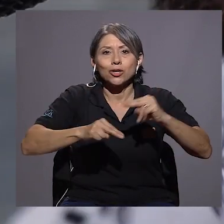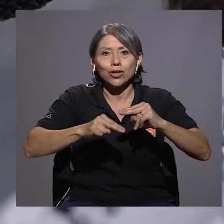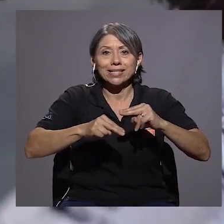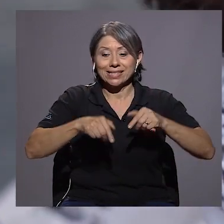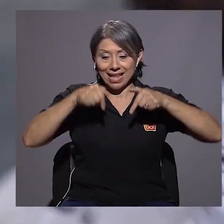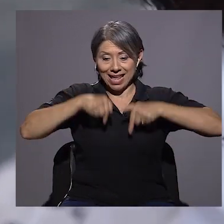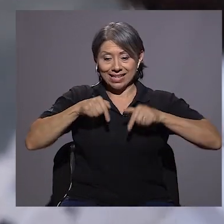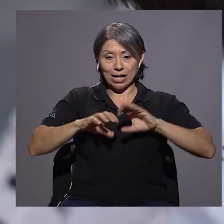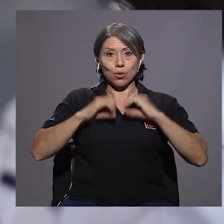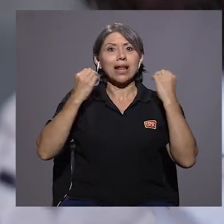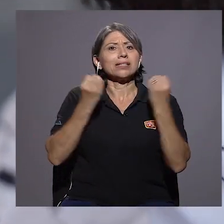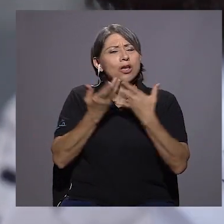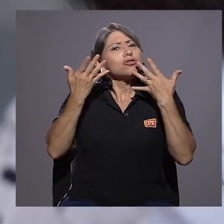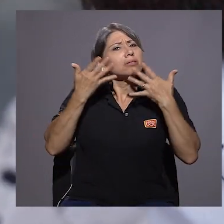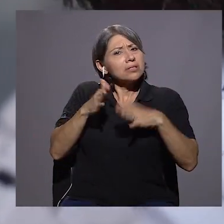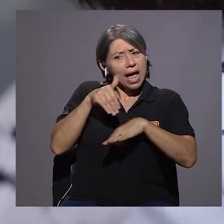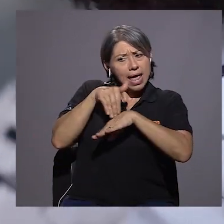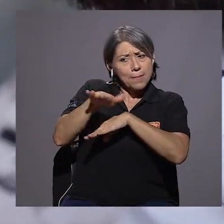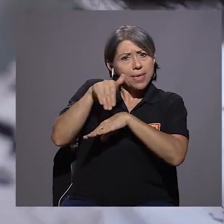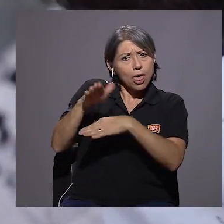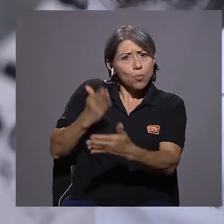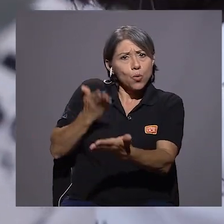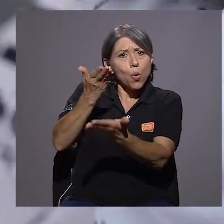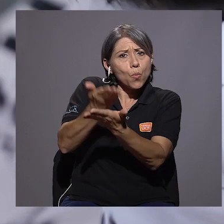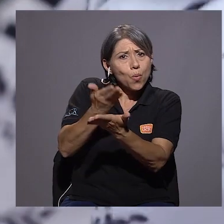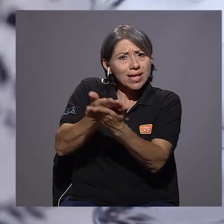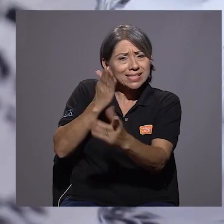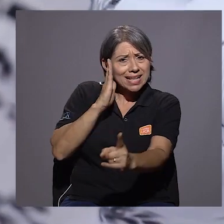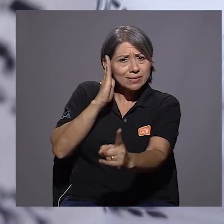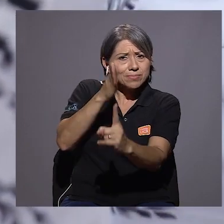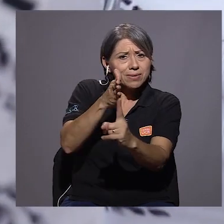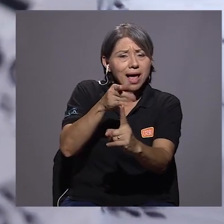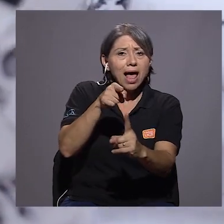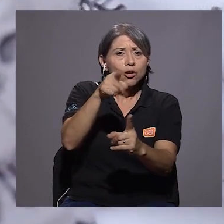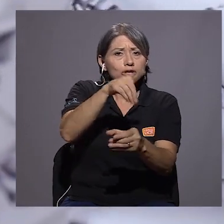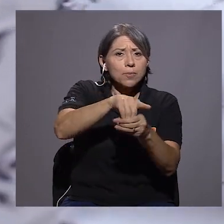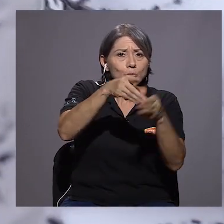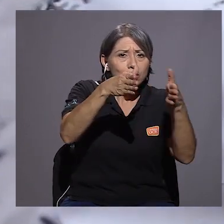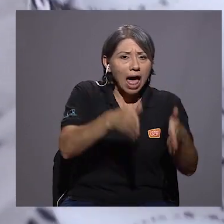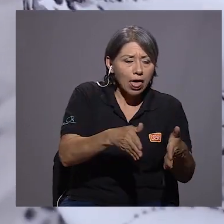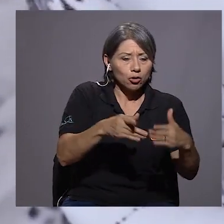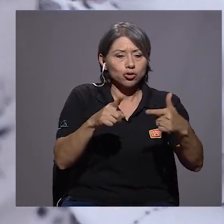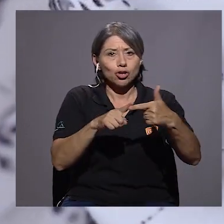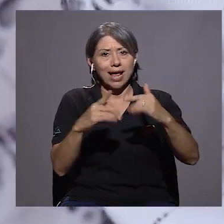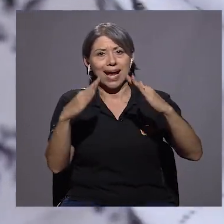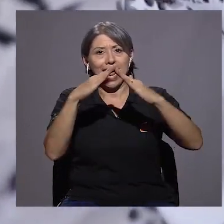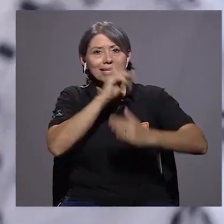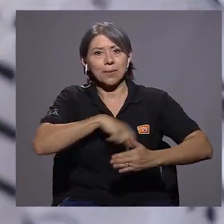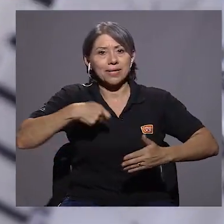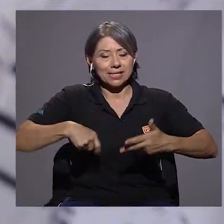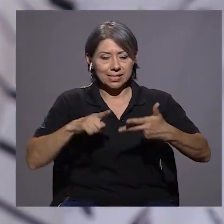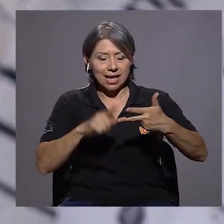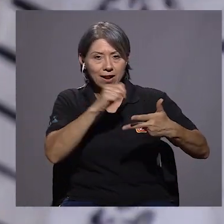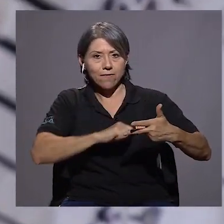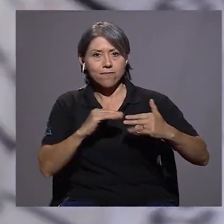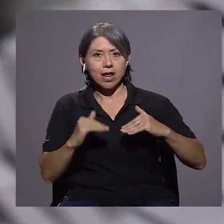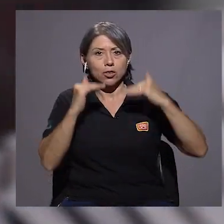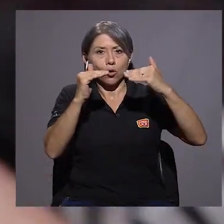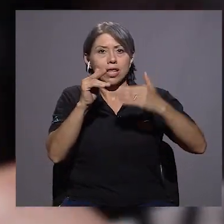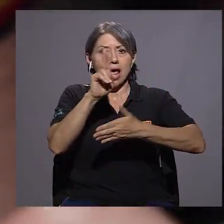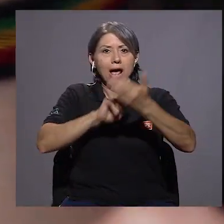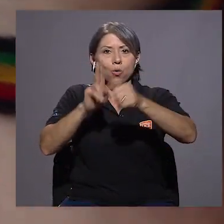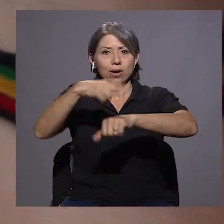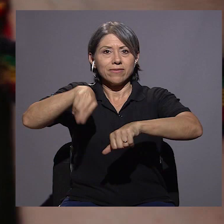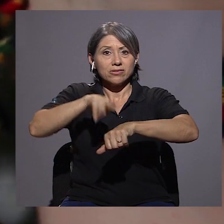negociaciones. Aclaramos que por parte de esta organización se han enviado propuestas concretas a los diputados de la República, Casa Presidencial